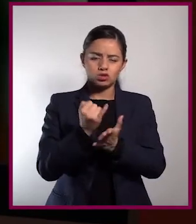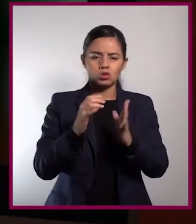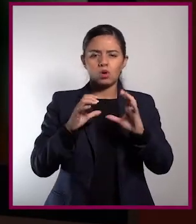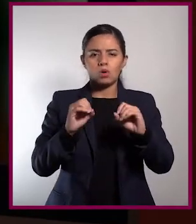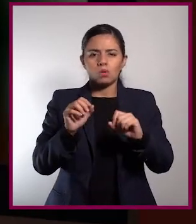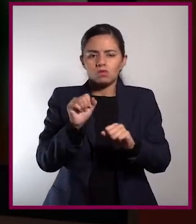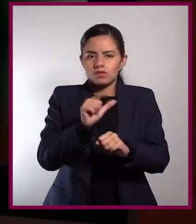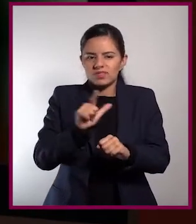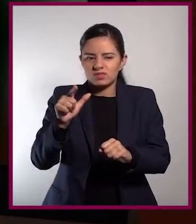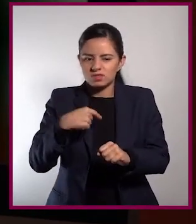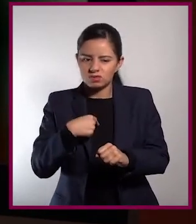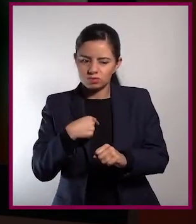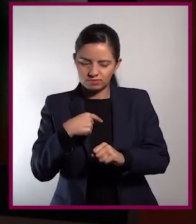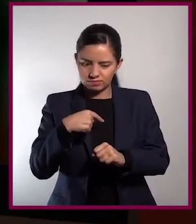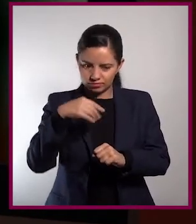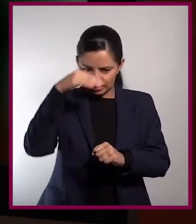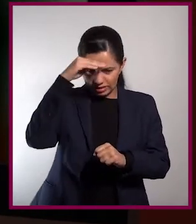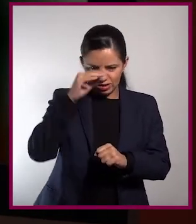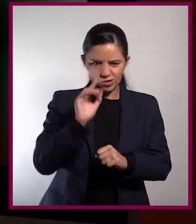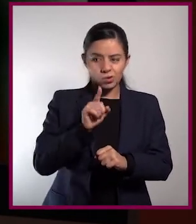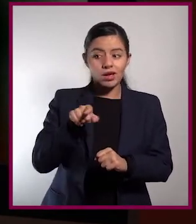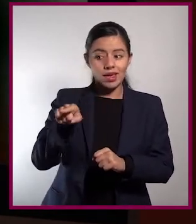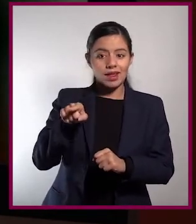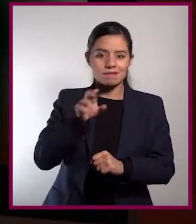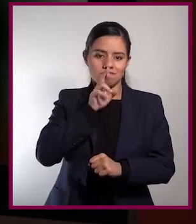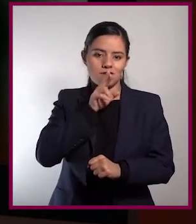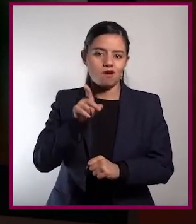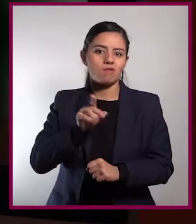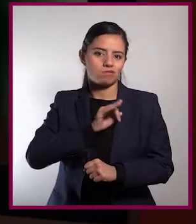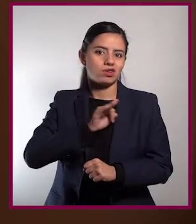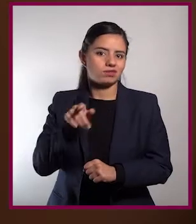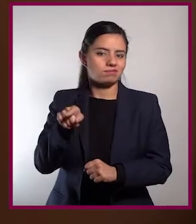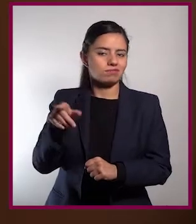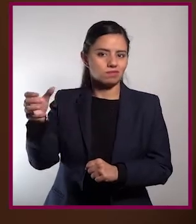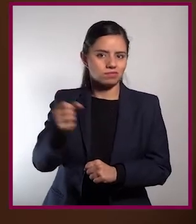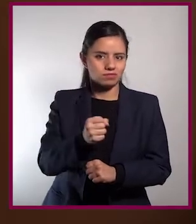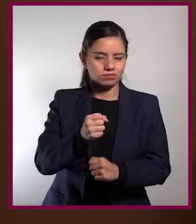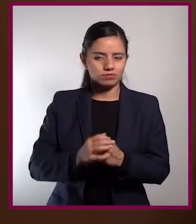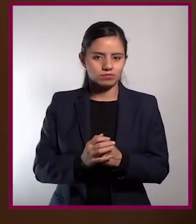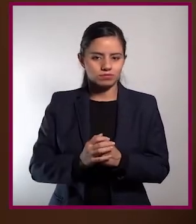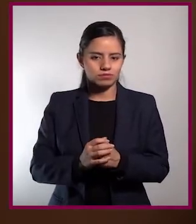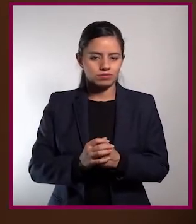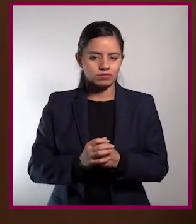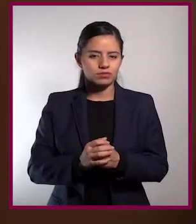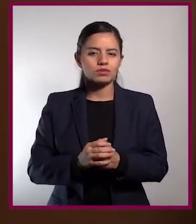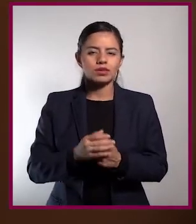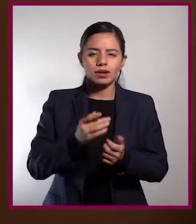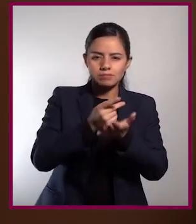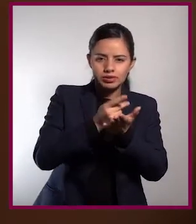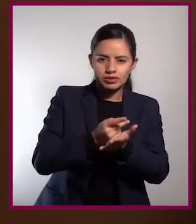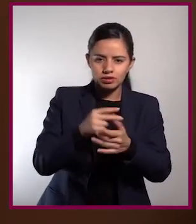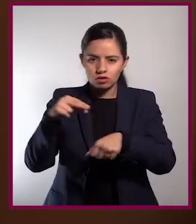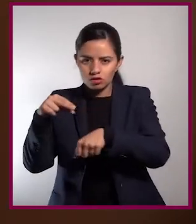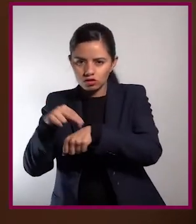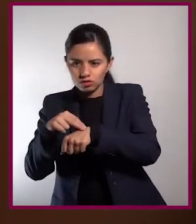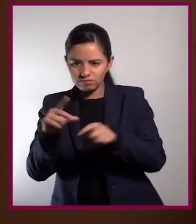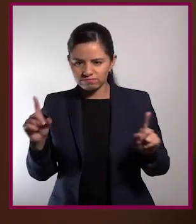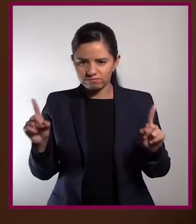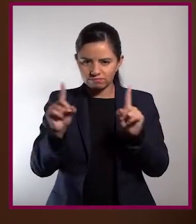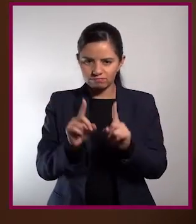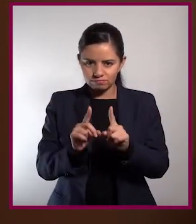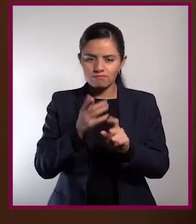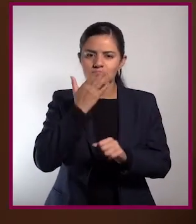o simplemente porque considera que hay alguien más capacitado para hacerlo. Doctor, para una buena relación paciente-médico